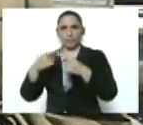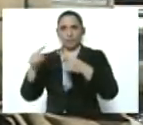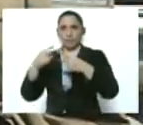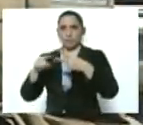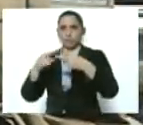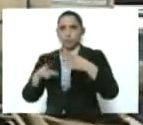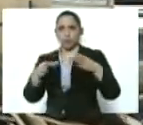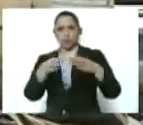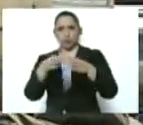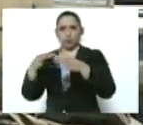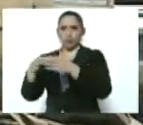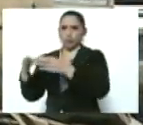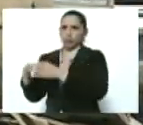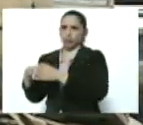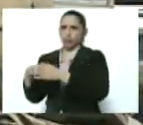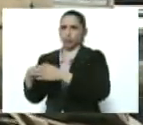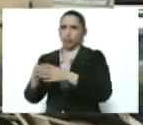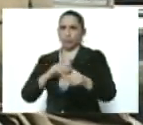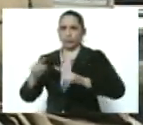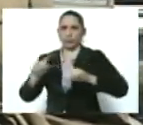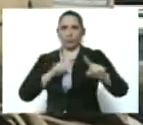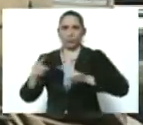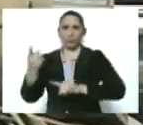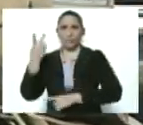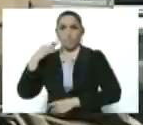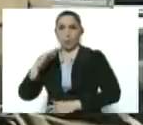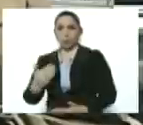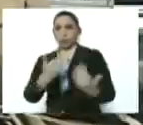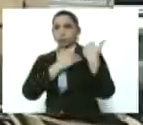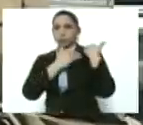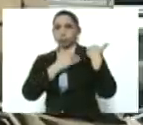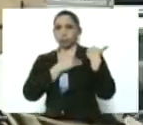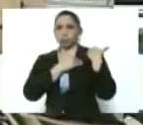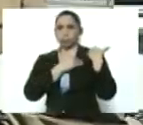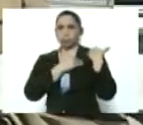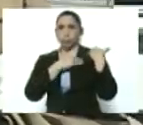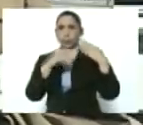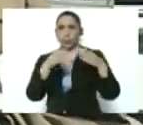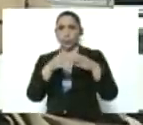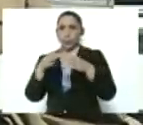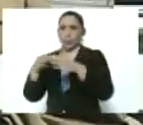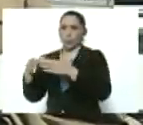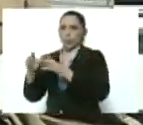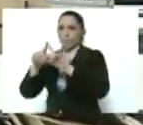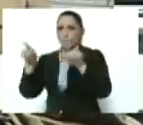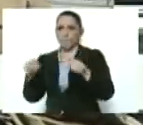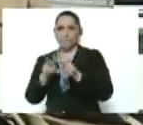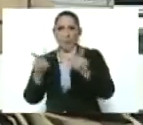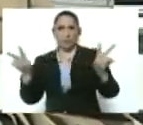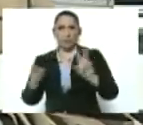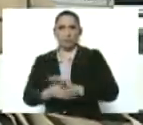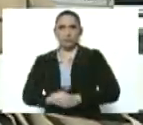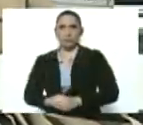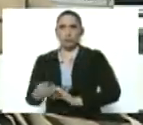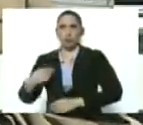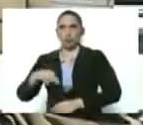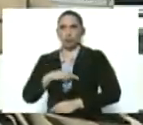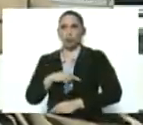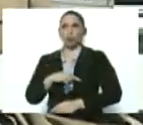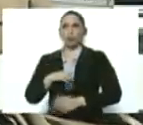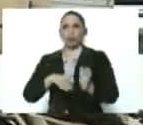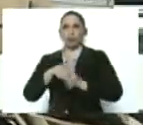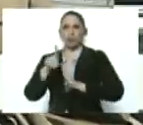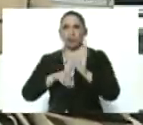equipos y direccionados por la sic y los cuadrantes de paz estaremos desarrollando esta